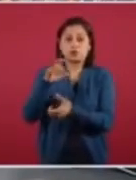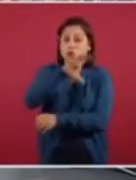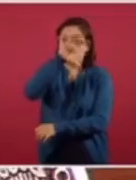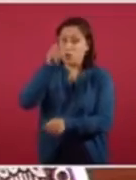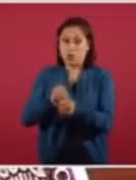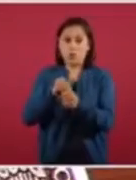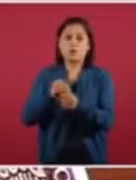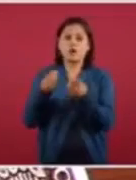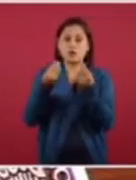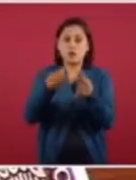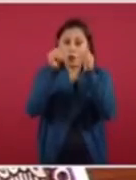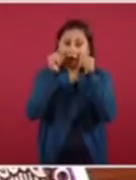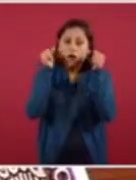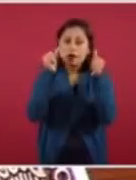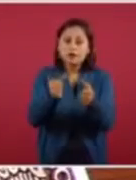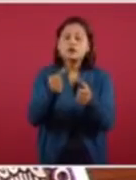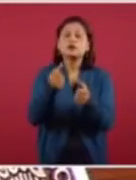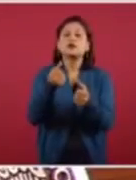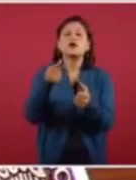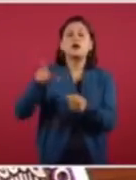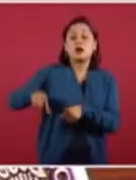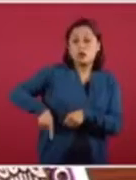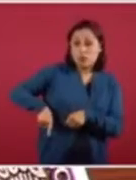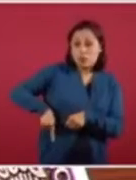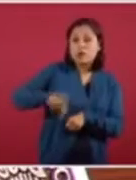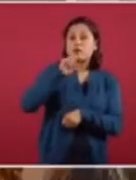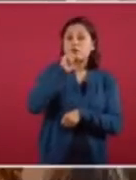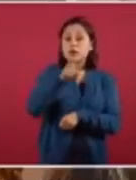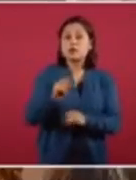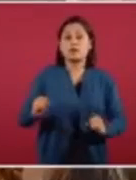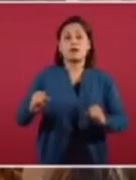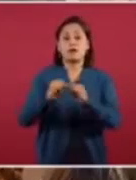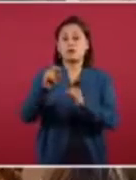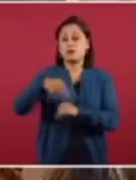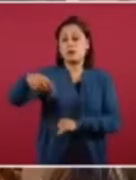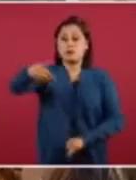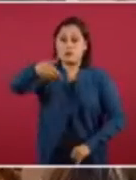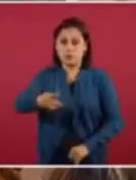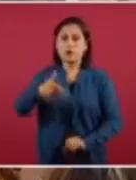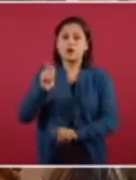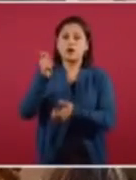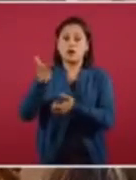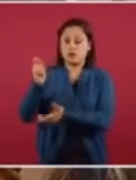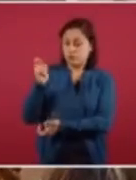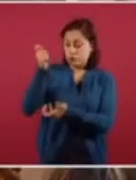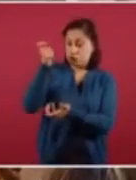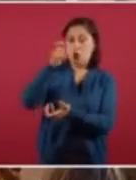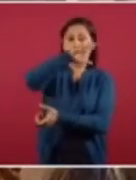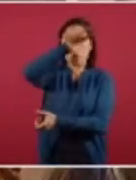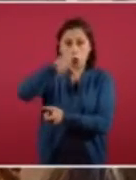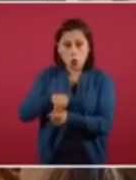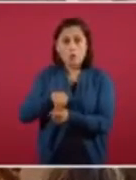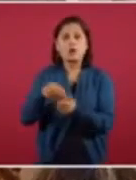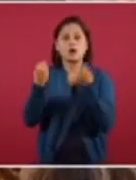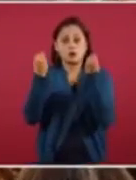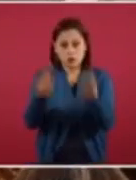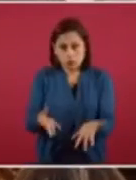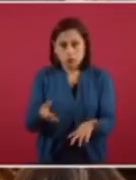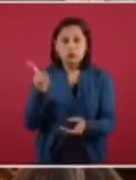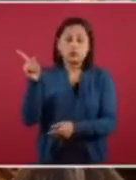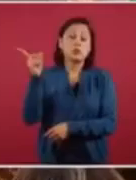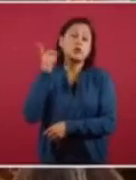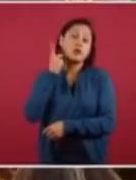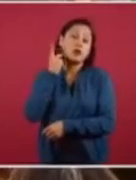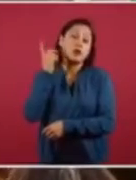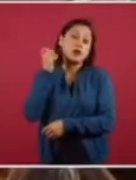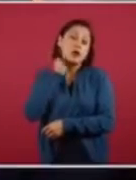las organizaciones o las instancias públicas que solicitaron este recurso, pero todo se ejerció, como puntualmente estaba indicado por el Congreso. Para